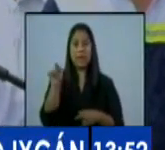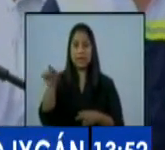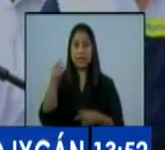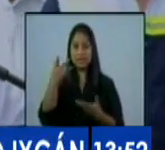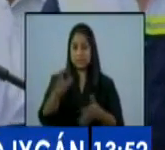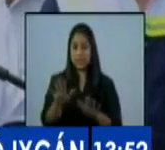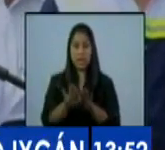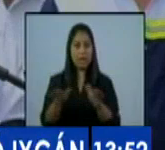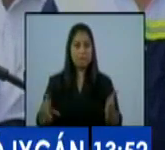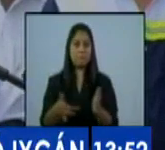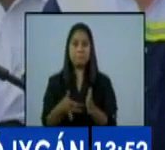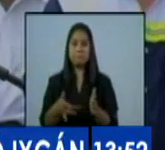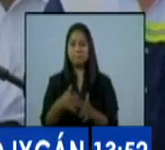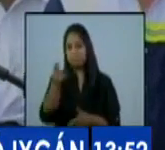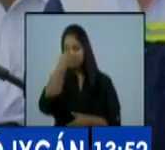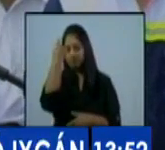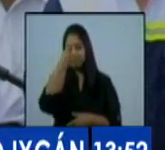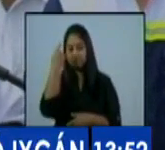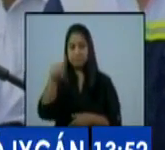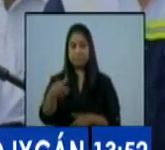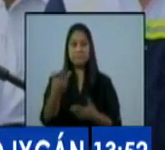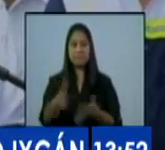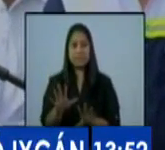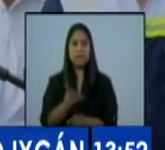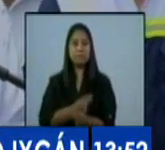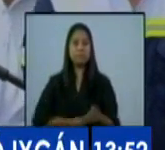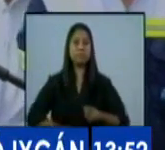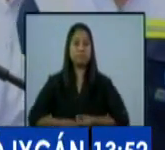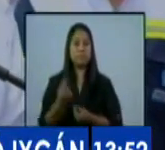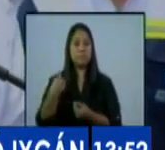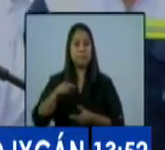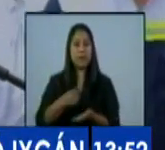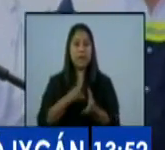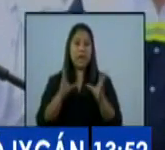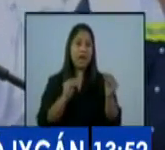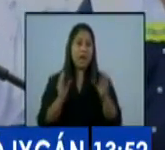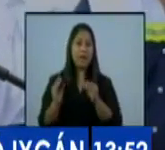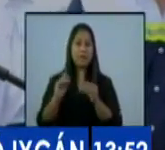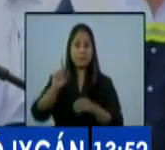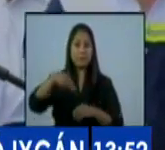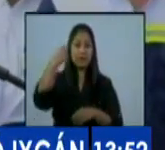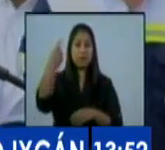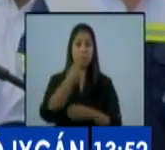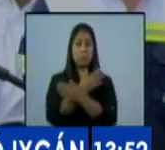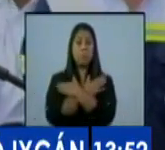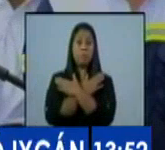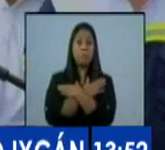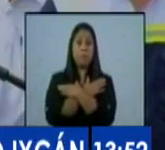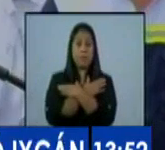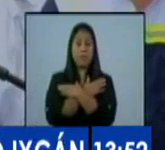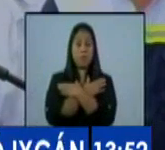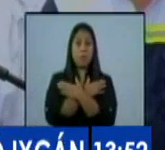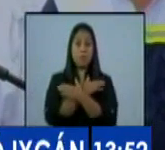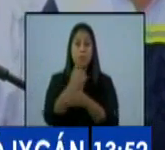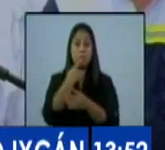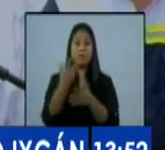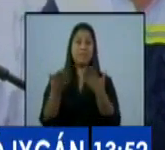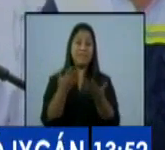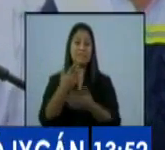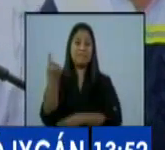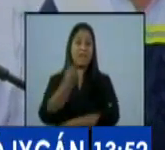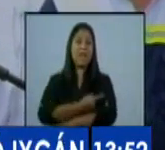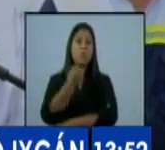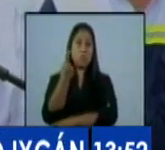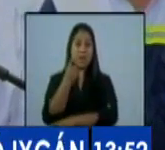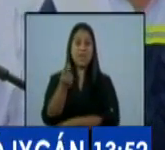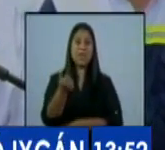mesa de trabajo que está dándole vida para que en mayo del año entrante, primero Dios, podamos tener la aduana